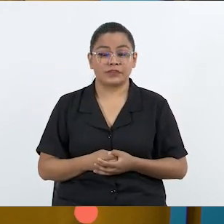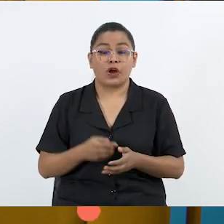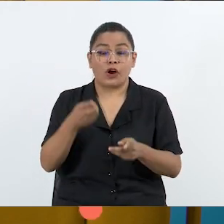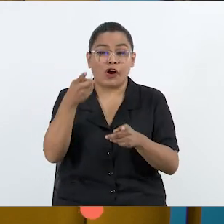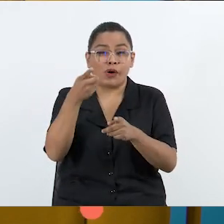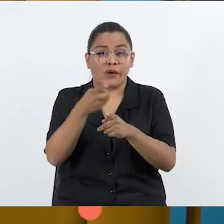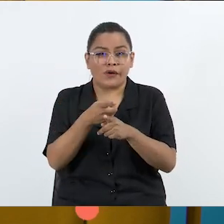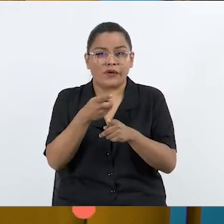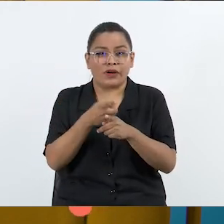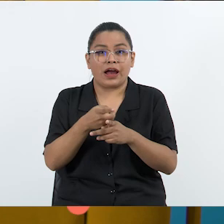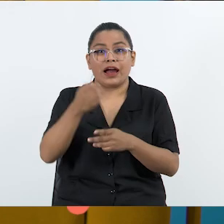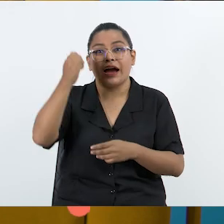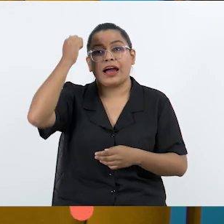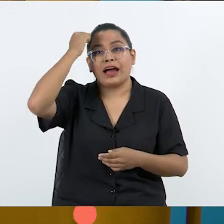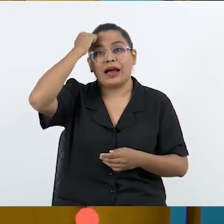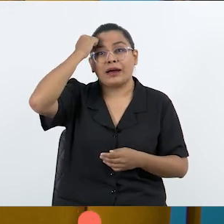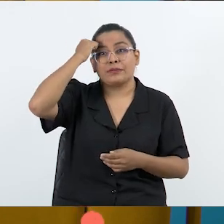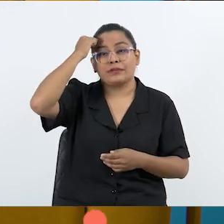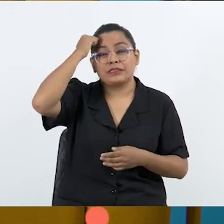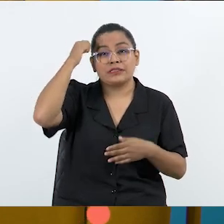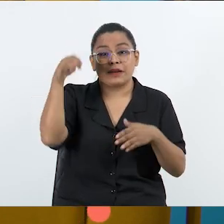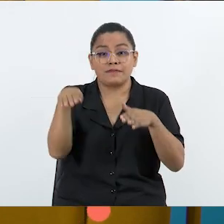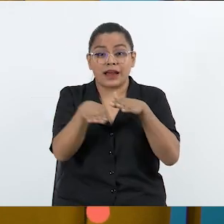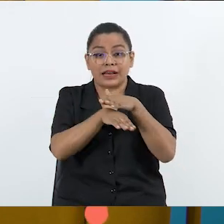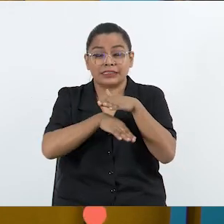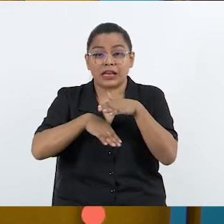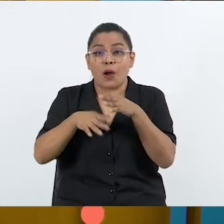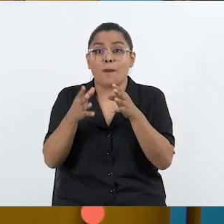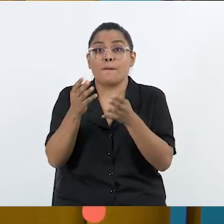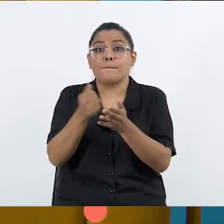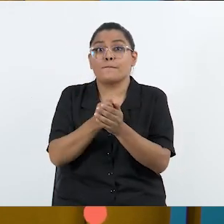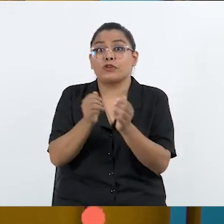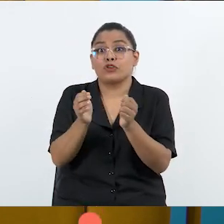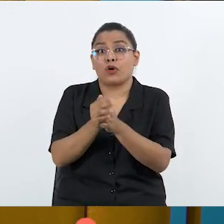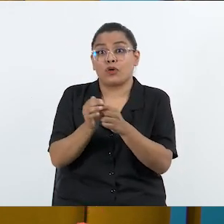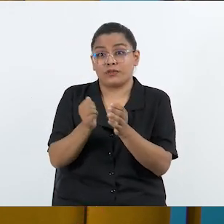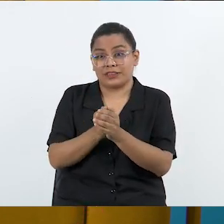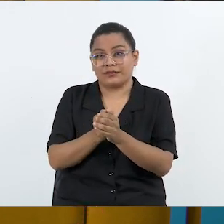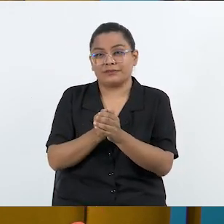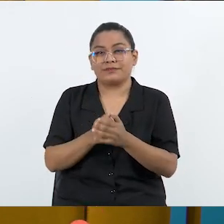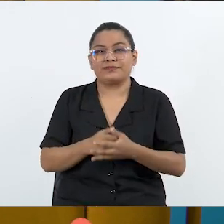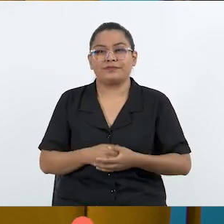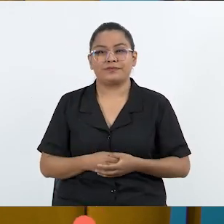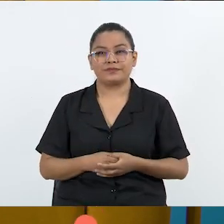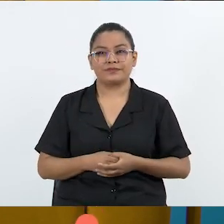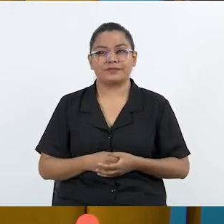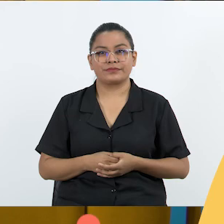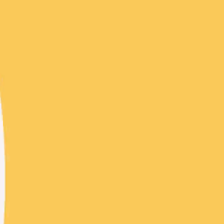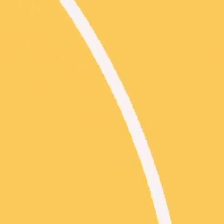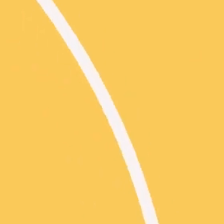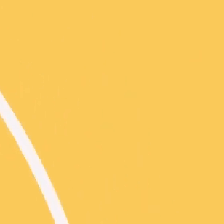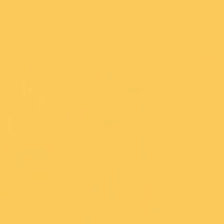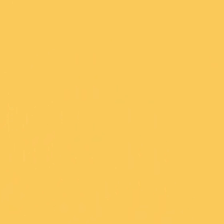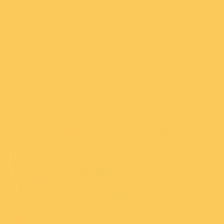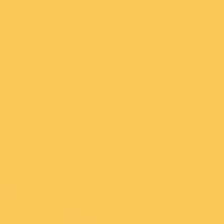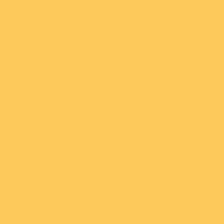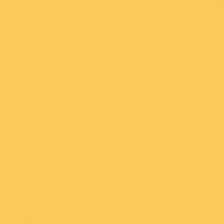Así es, estamos hablando del aprendizaje basado en problemas o ABP.